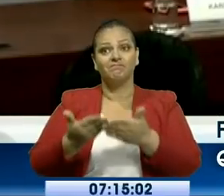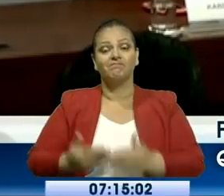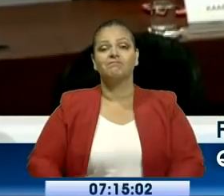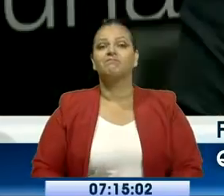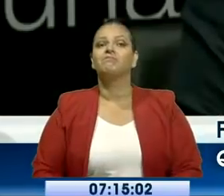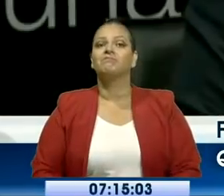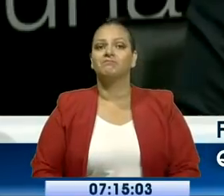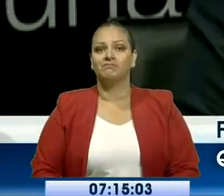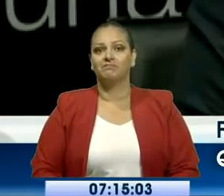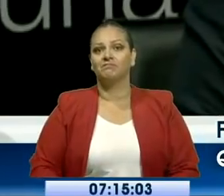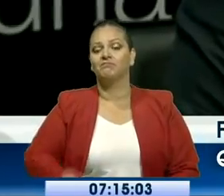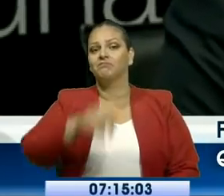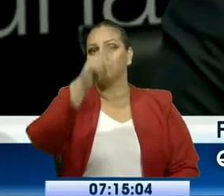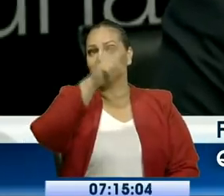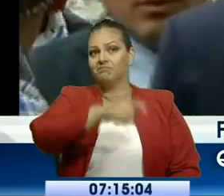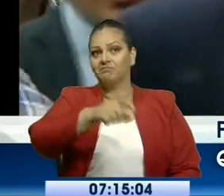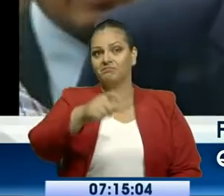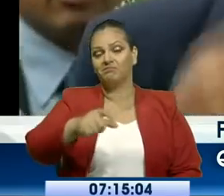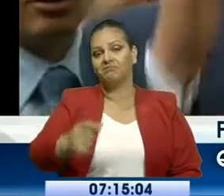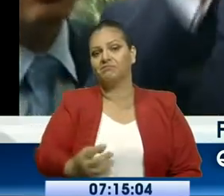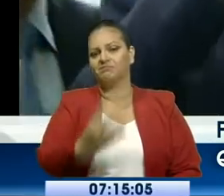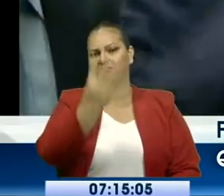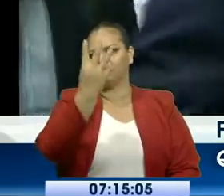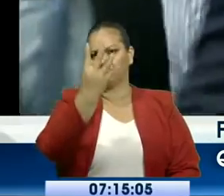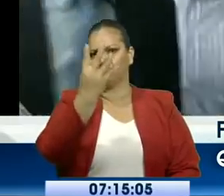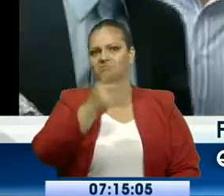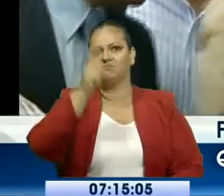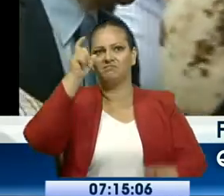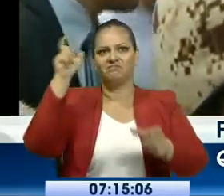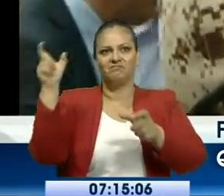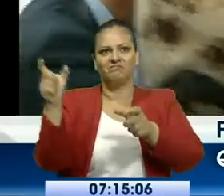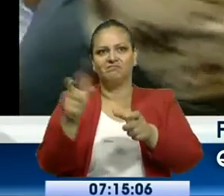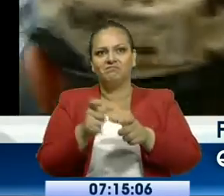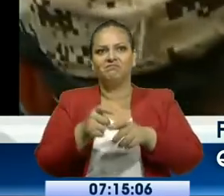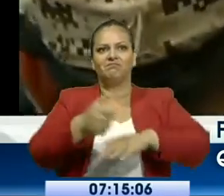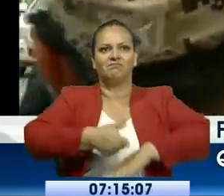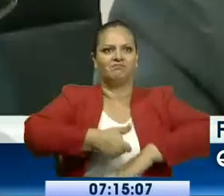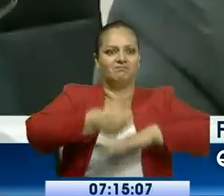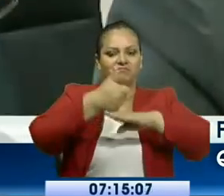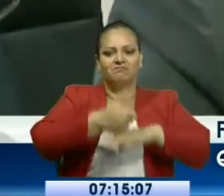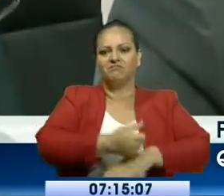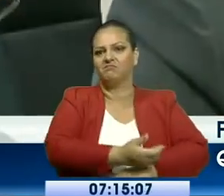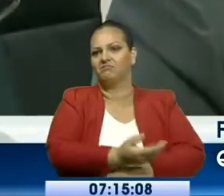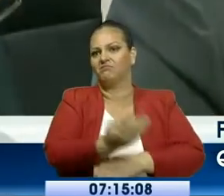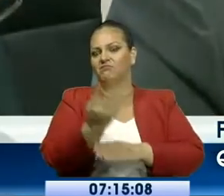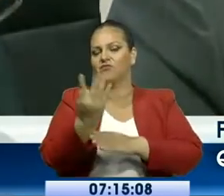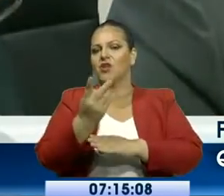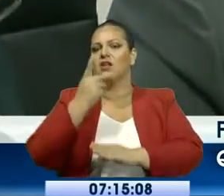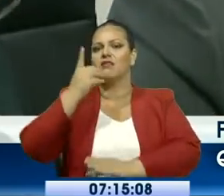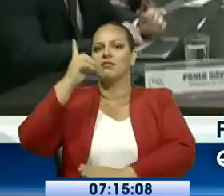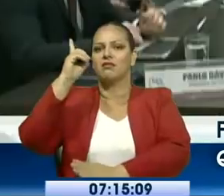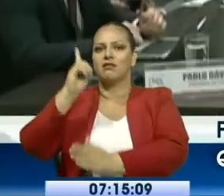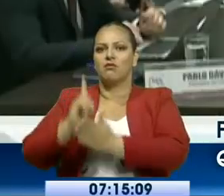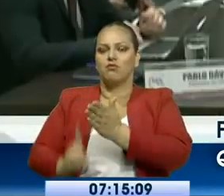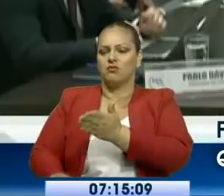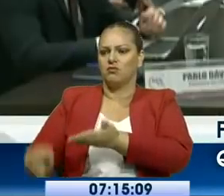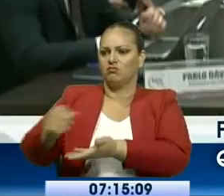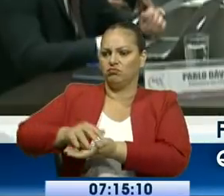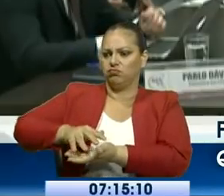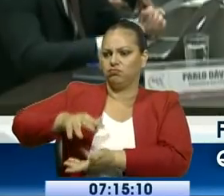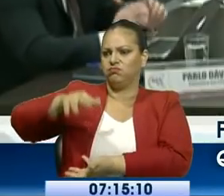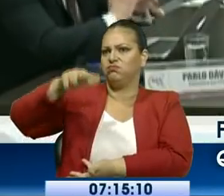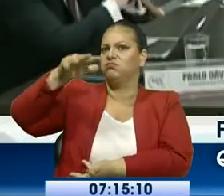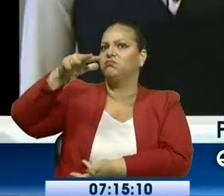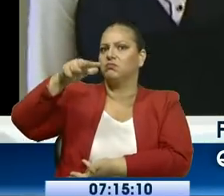contra de las cuatro primeras autoridades y estamentos a ser evaluados, miércoles y jueves, sesionarían en